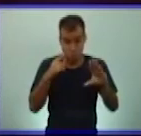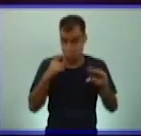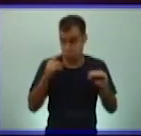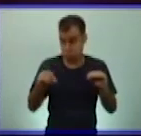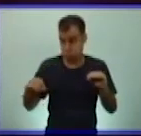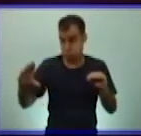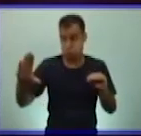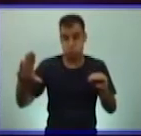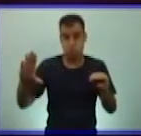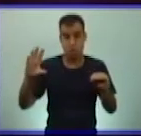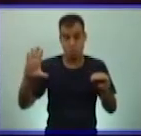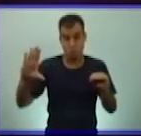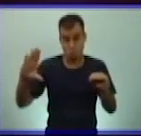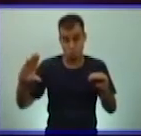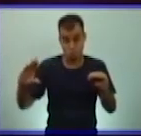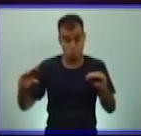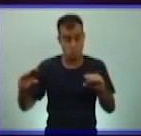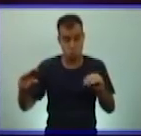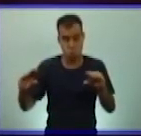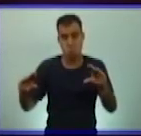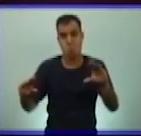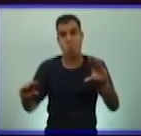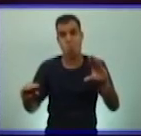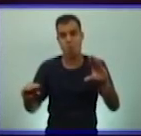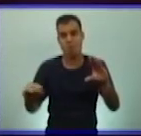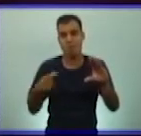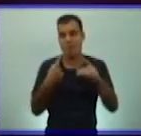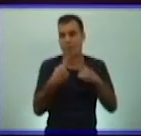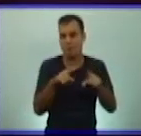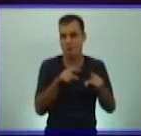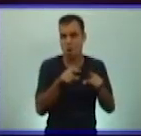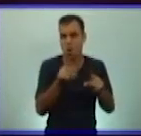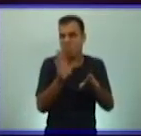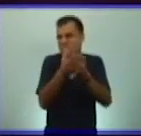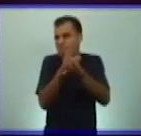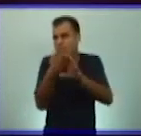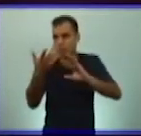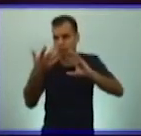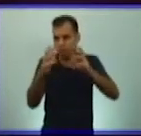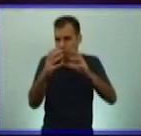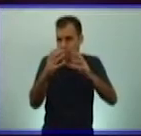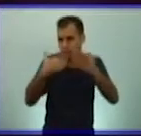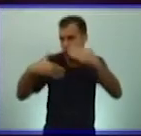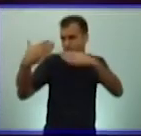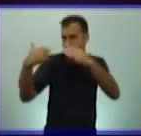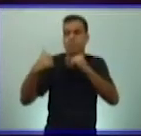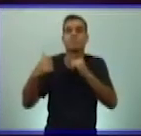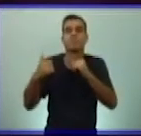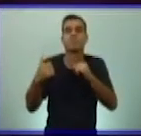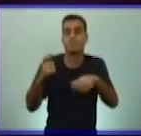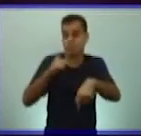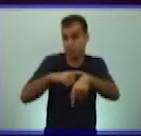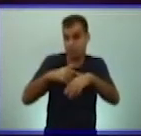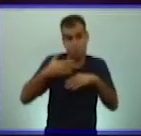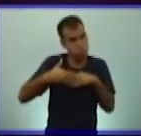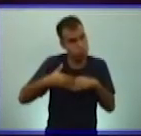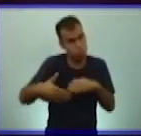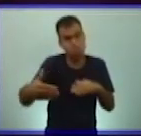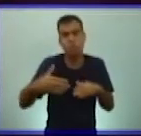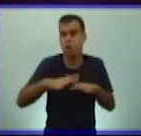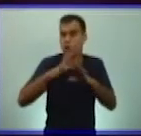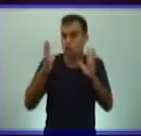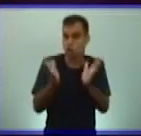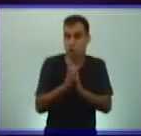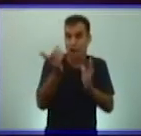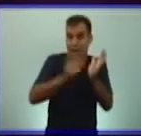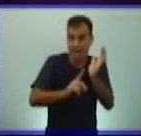tendrían cargas diferentes a las que habíamos caracterizado inicialmente. Es por ello que pasado cierto tiempo, toda la energía